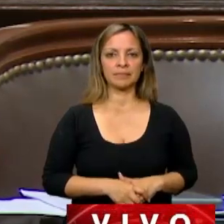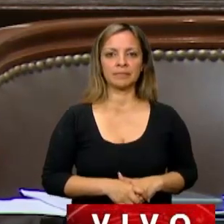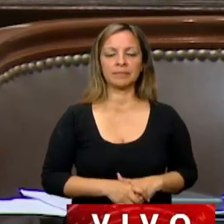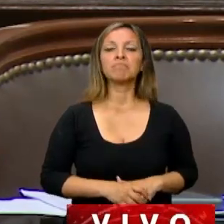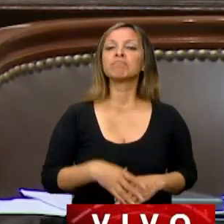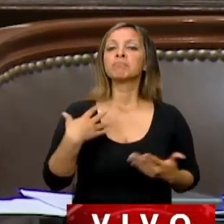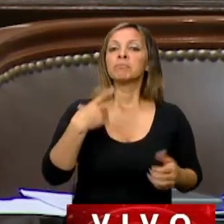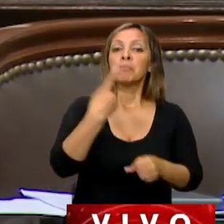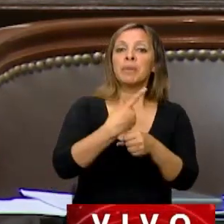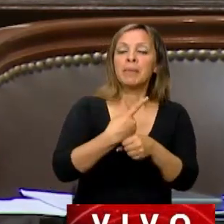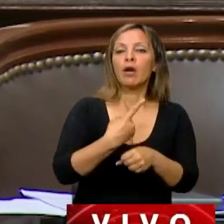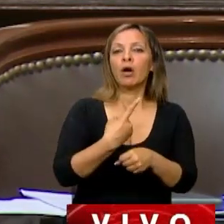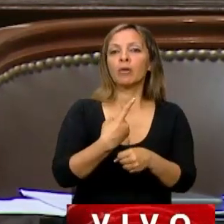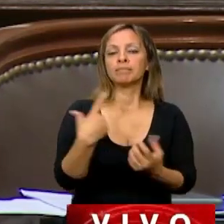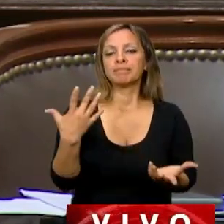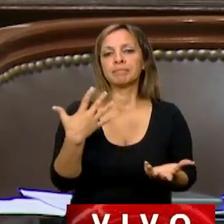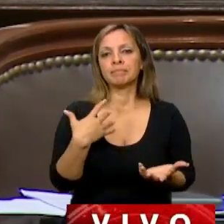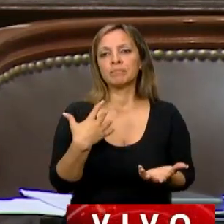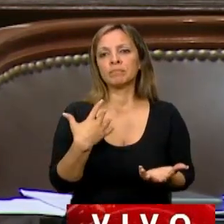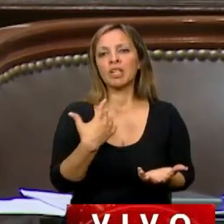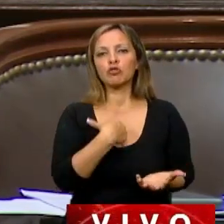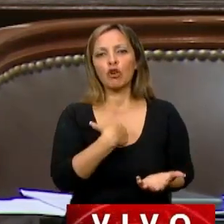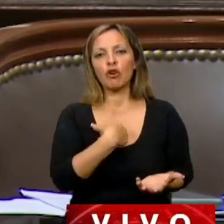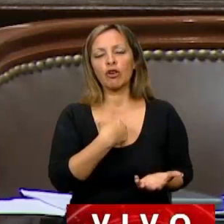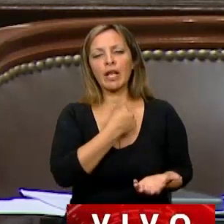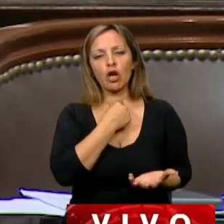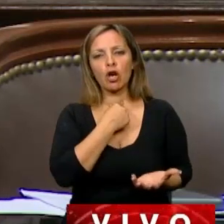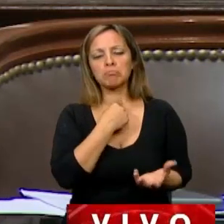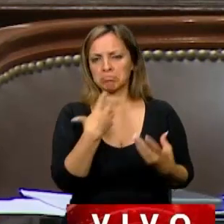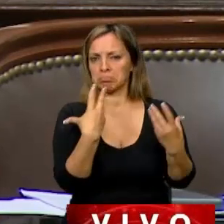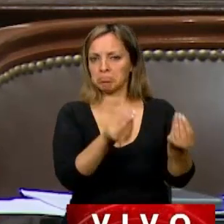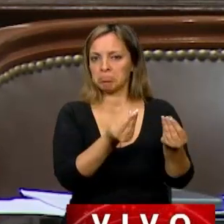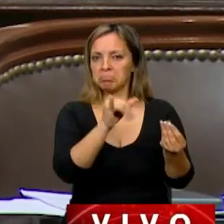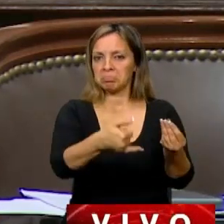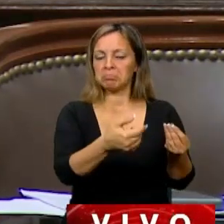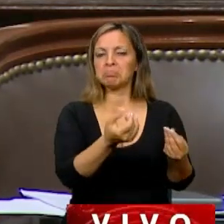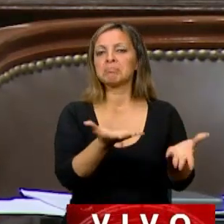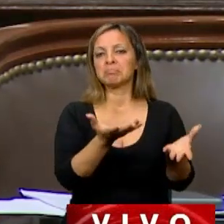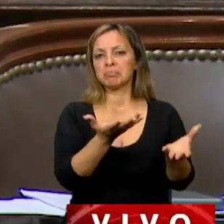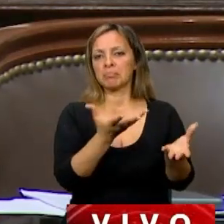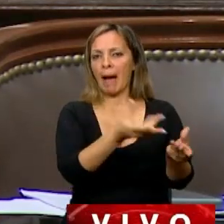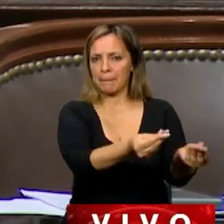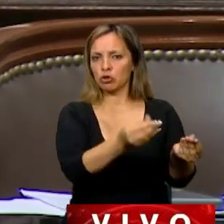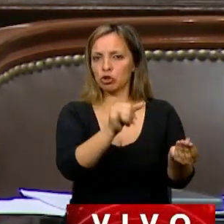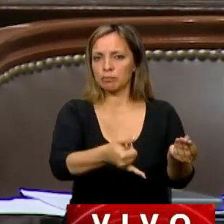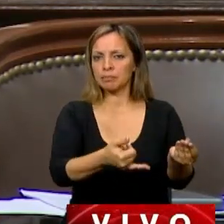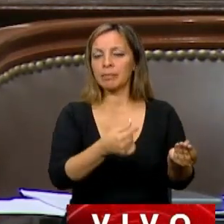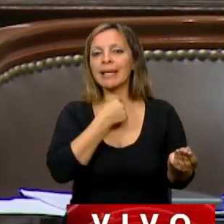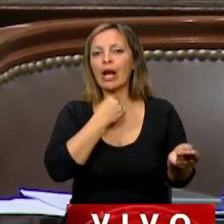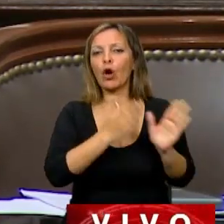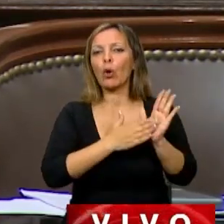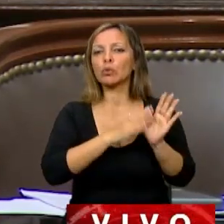Primero, creo que lo que deseo es expresar el acompañamiento en la aprobación de este consenso fiscal y quiero